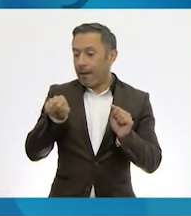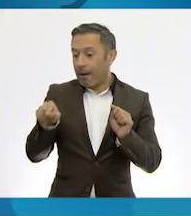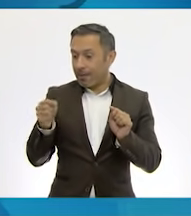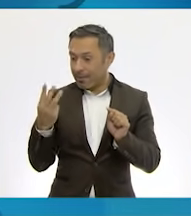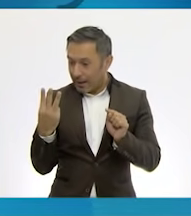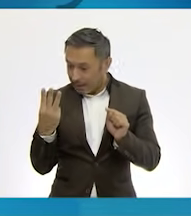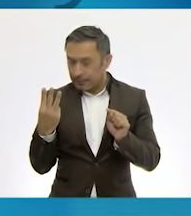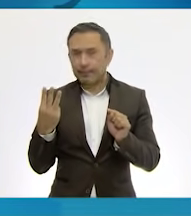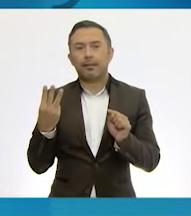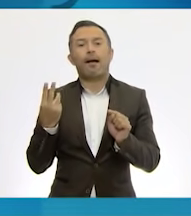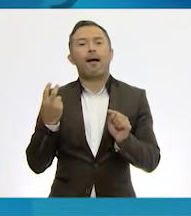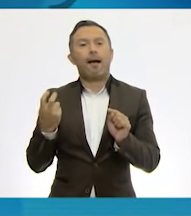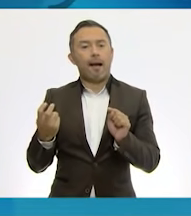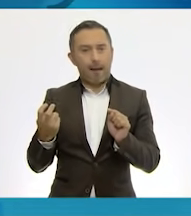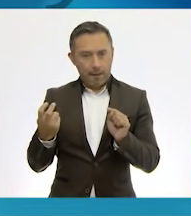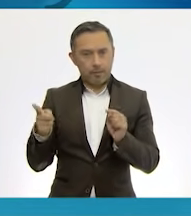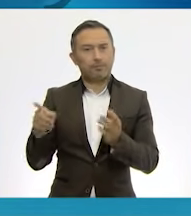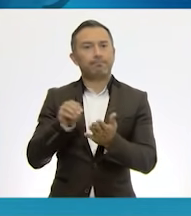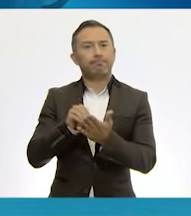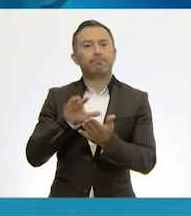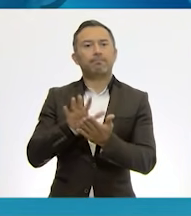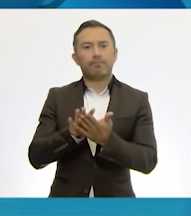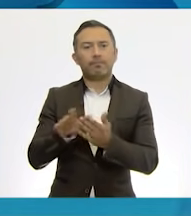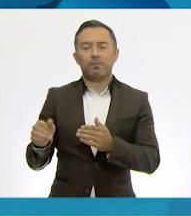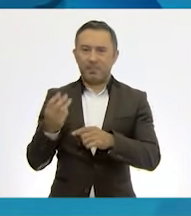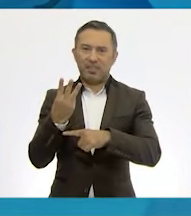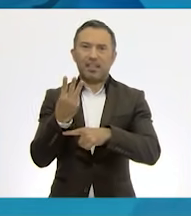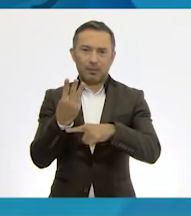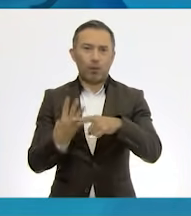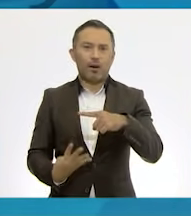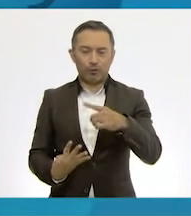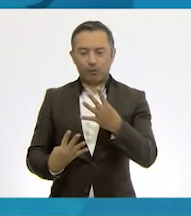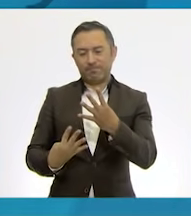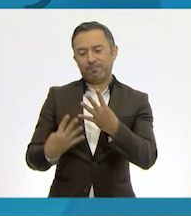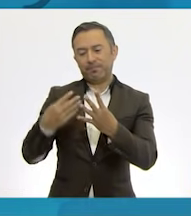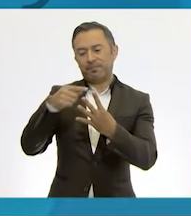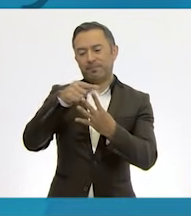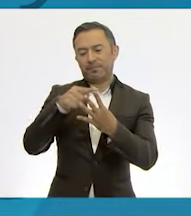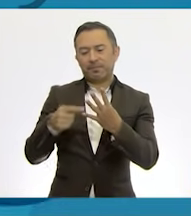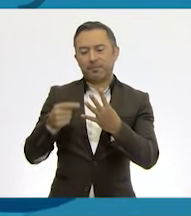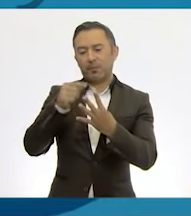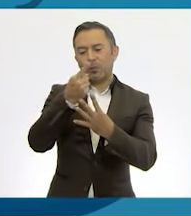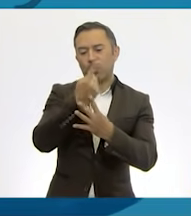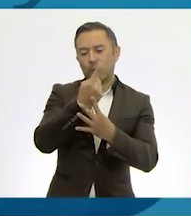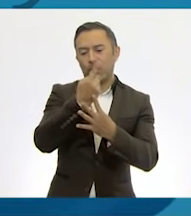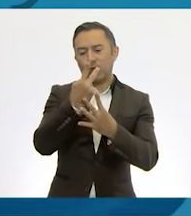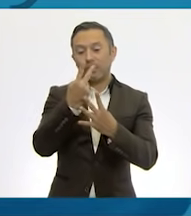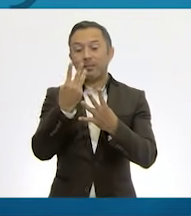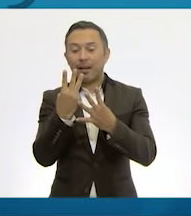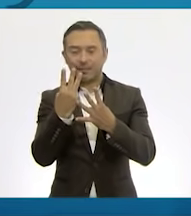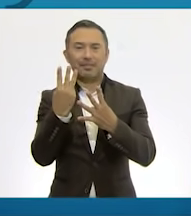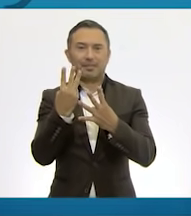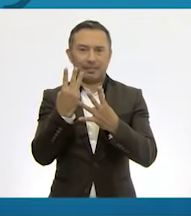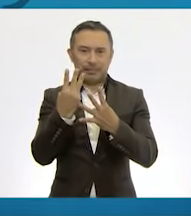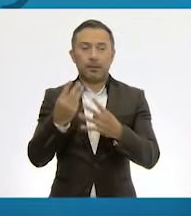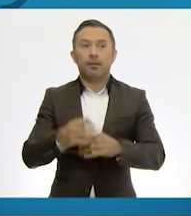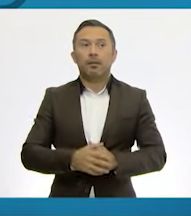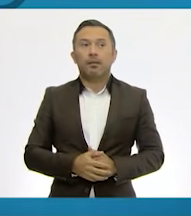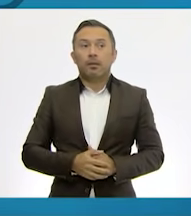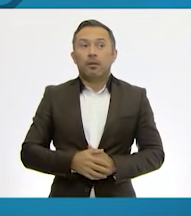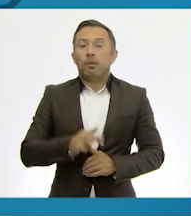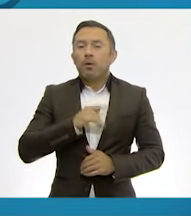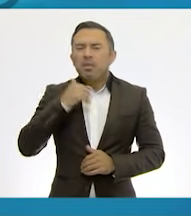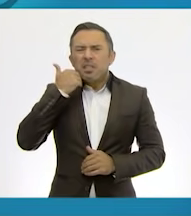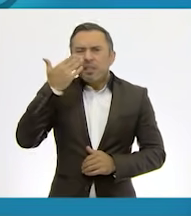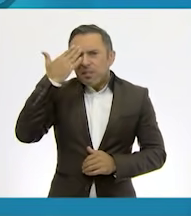tres cuartos. Si yo quisiera saber qué números se encuentran en estas mismas particiones,